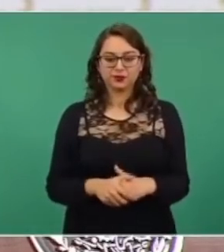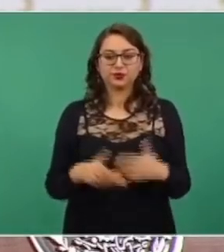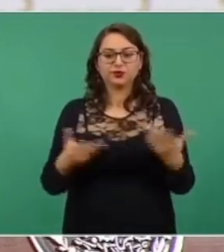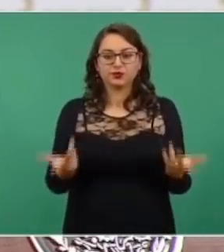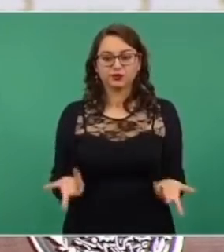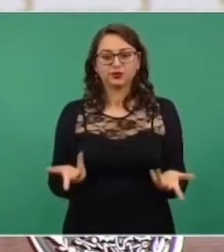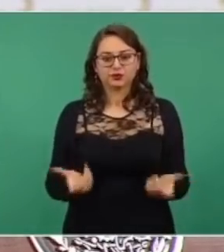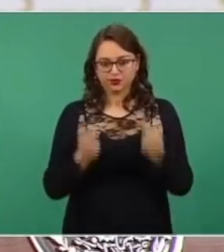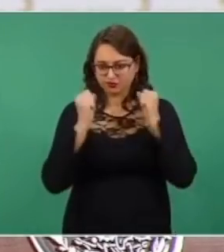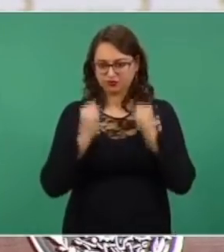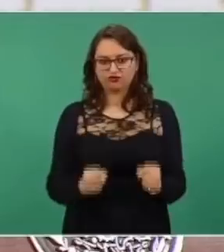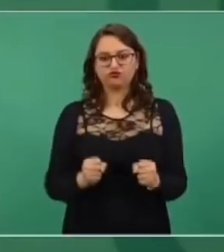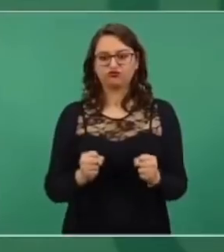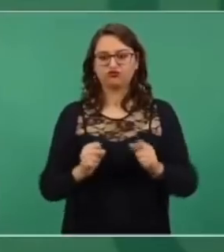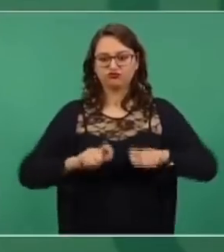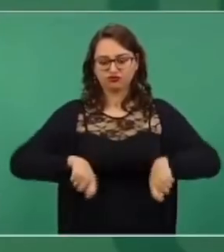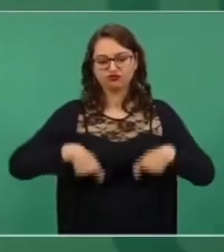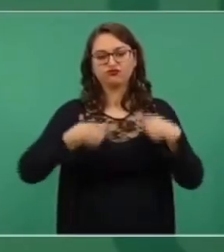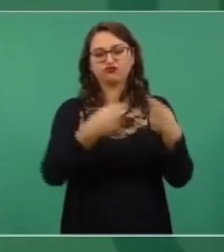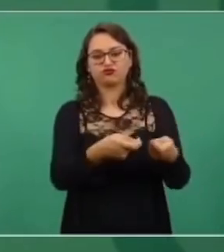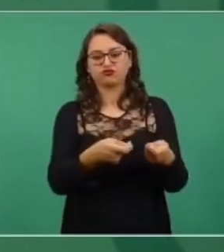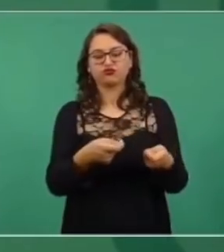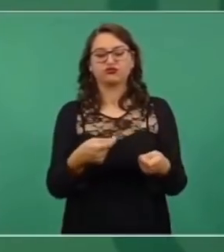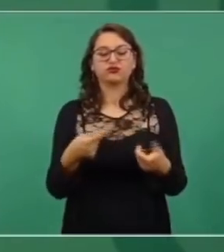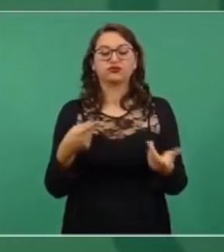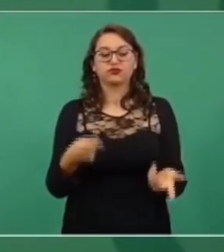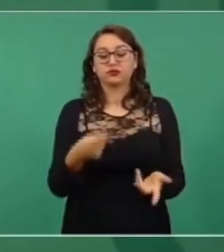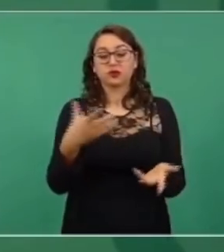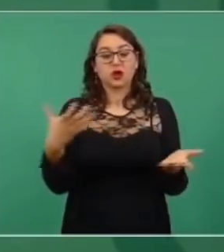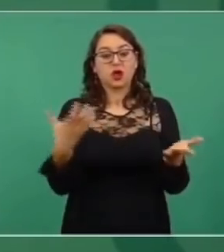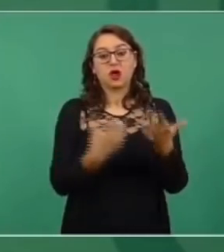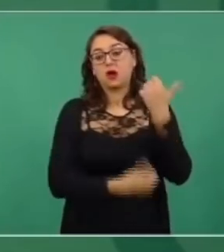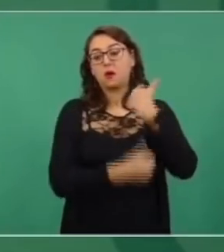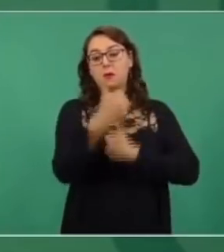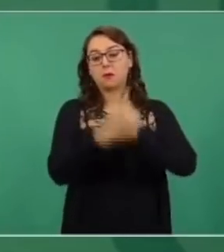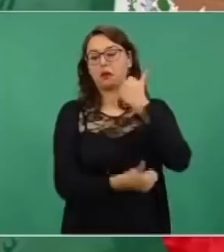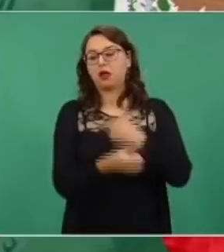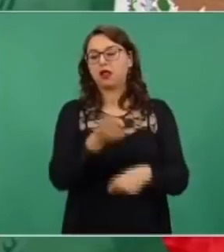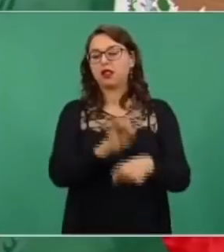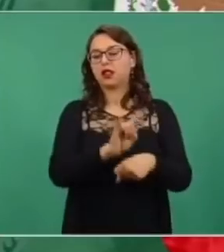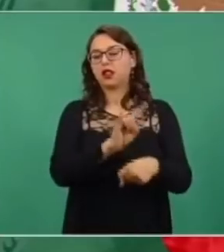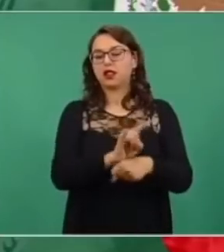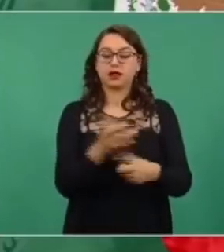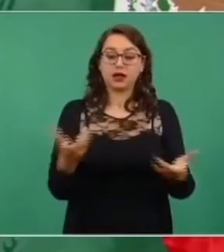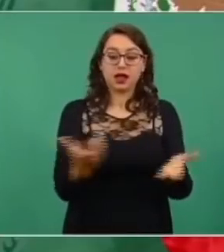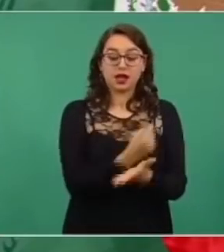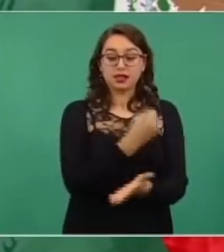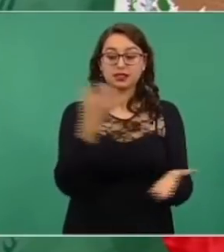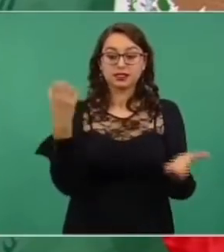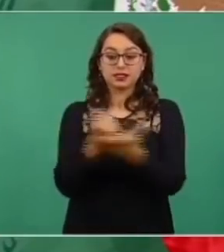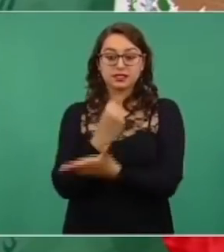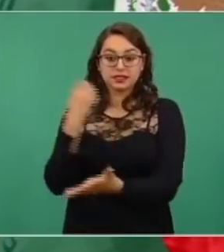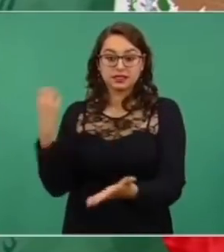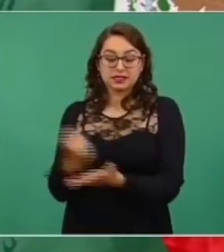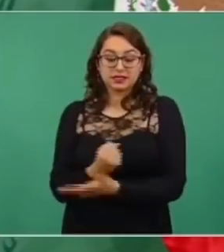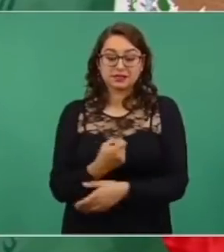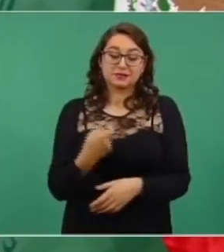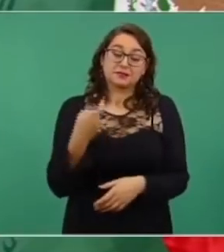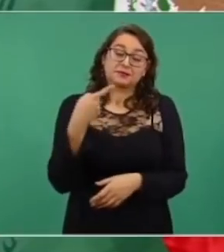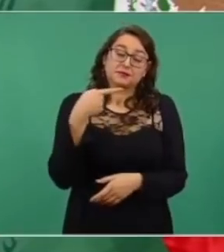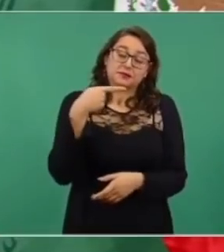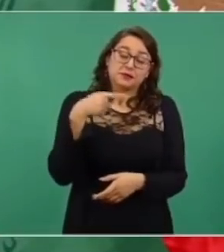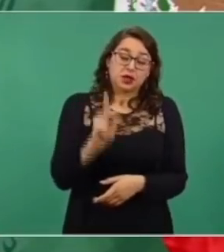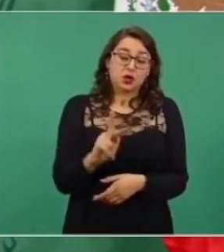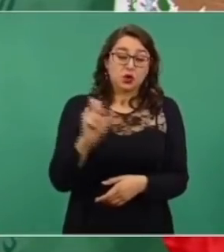fueron a lo seguro, ganaron las famosas rondas. Nada más que es tanta